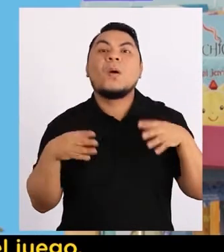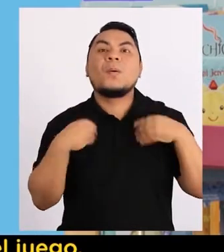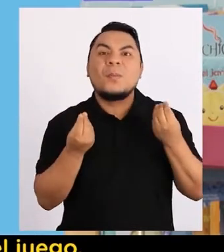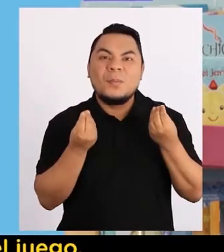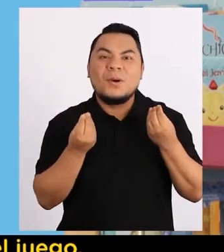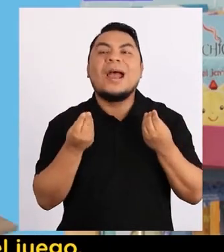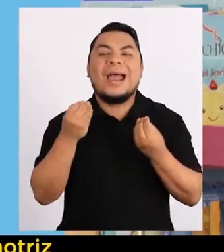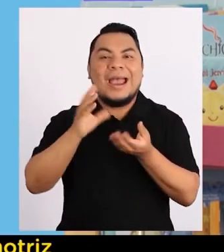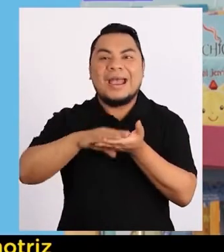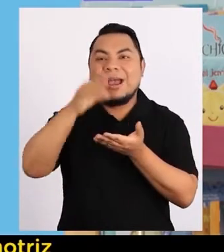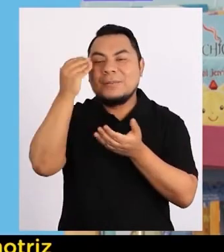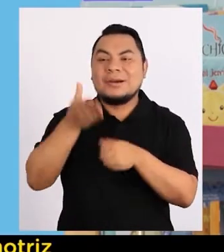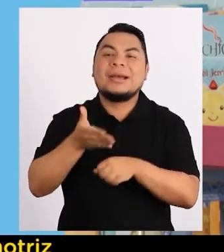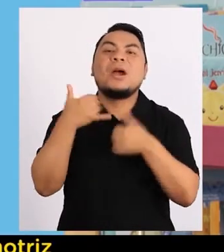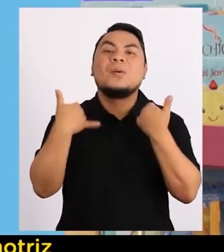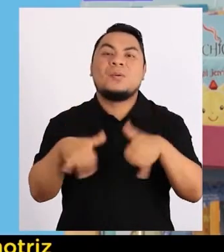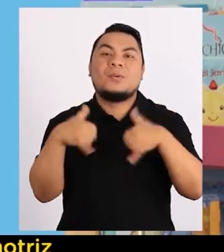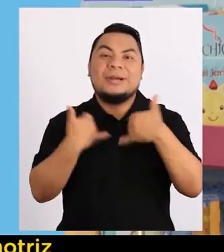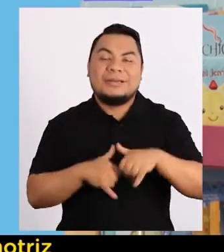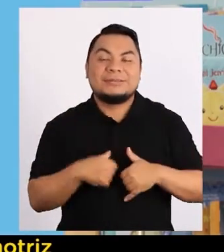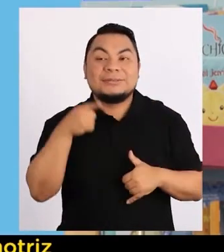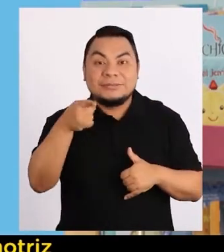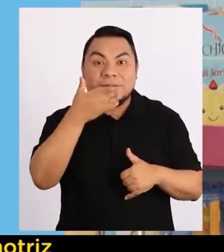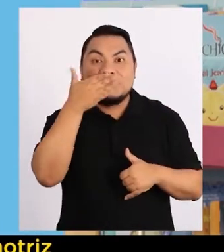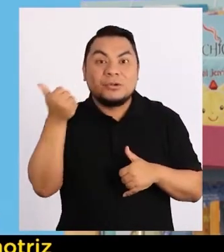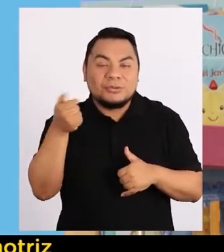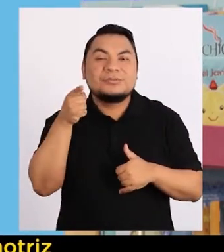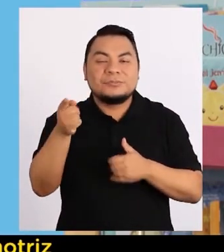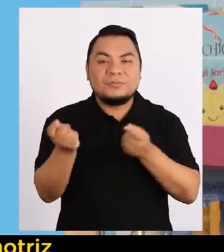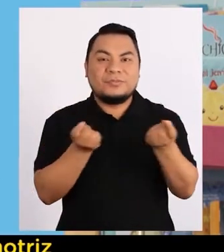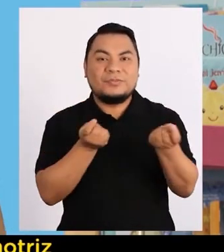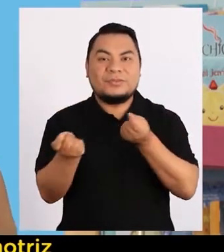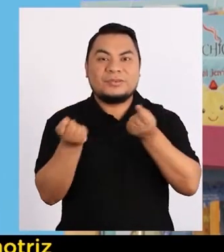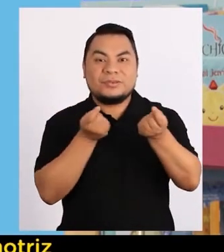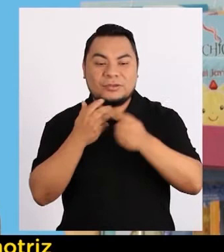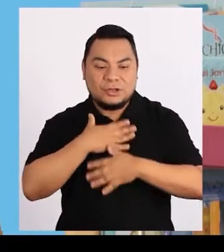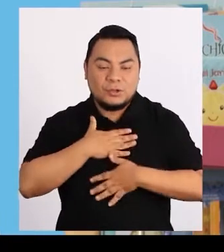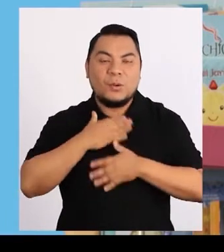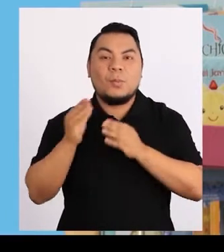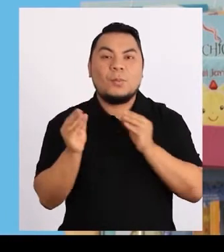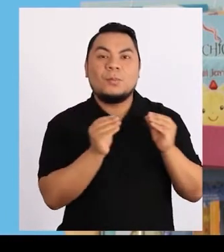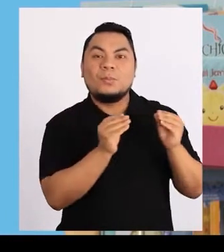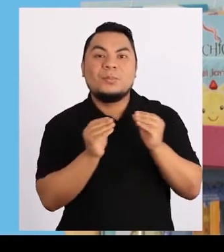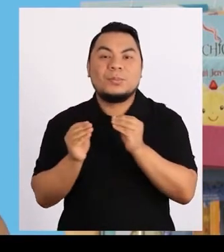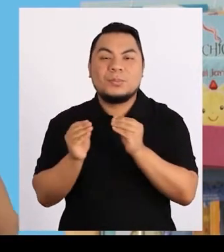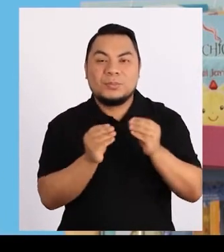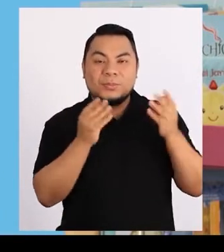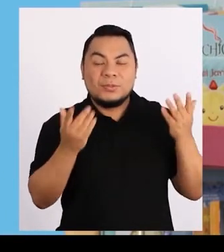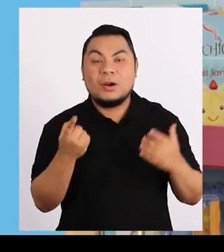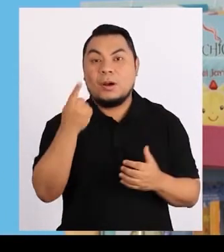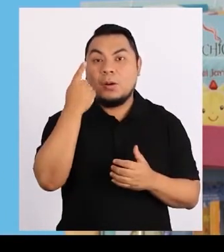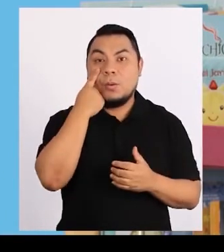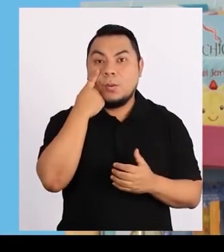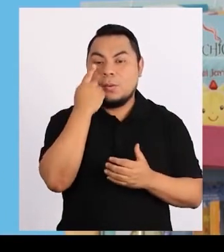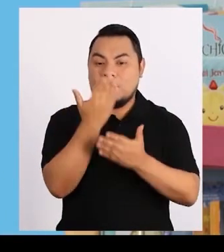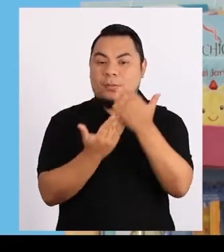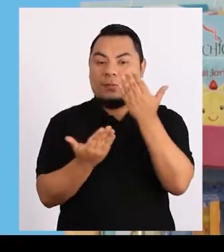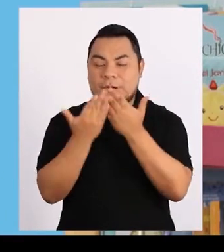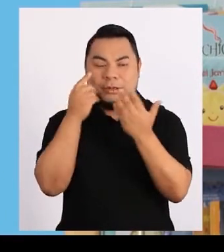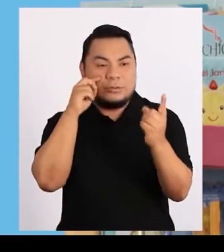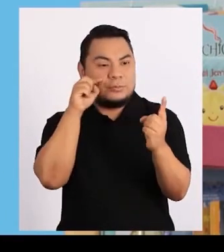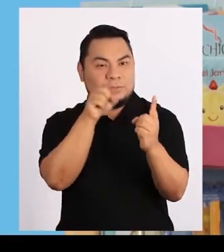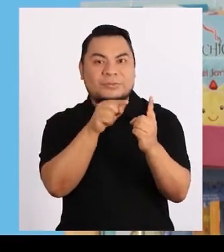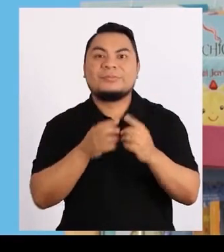el juego. De esta manera, mejorará su control motriz y su coordinación